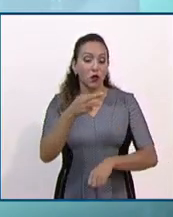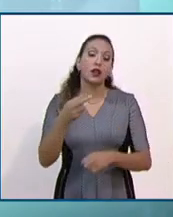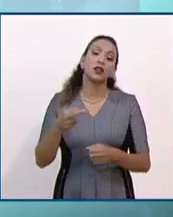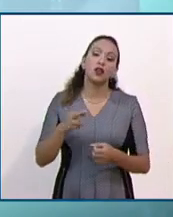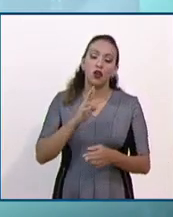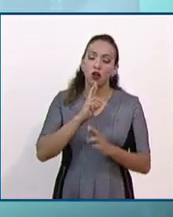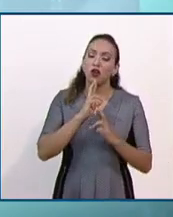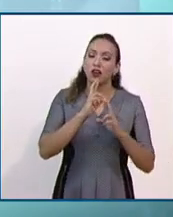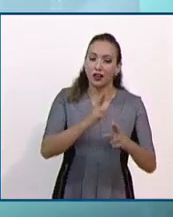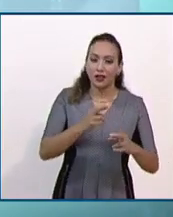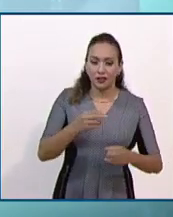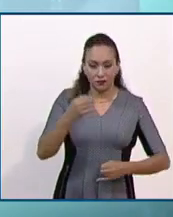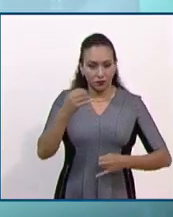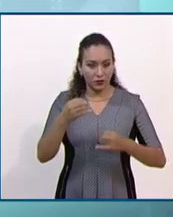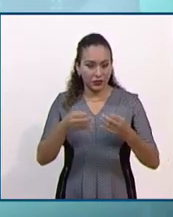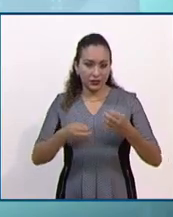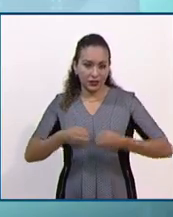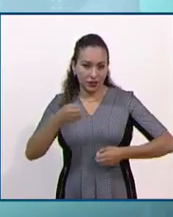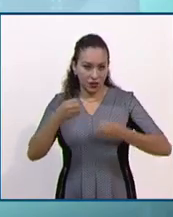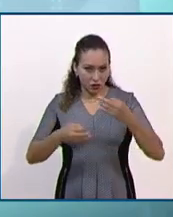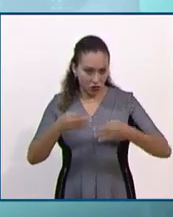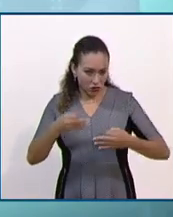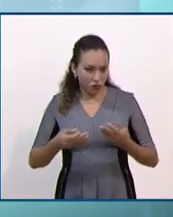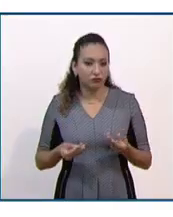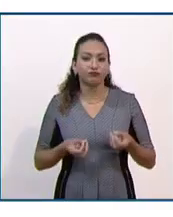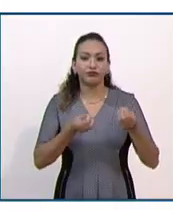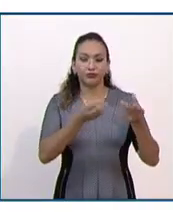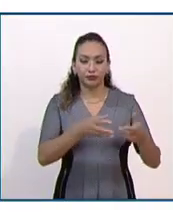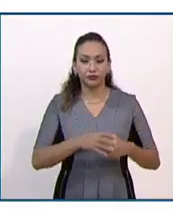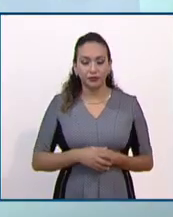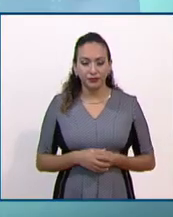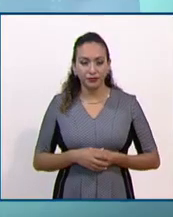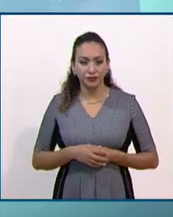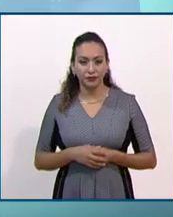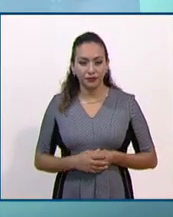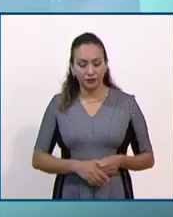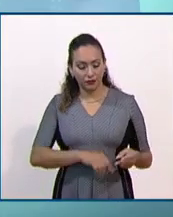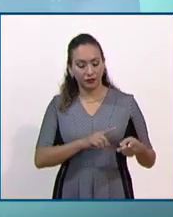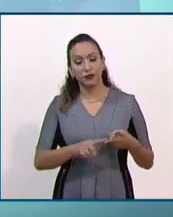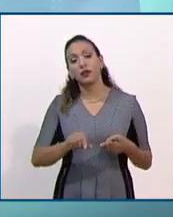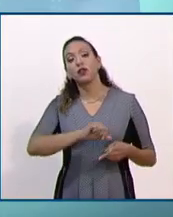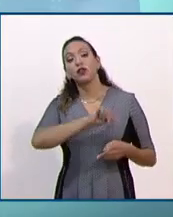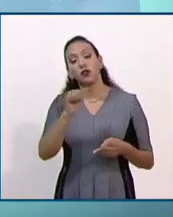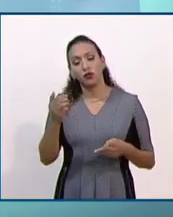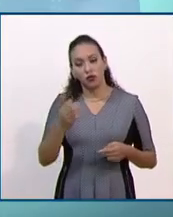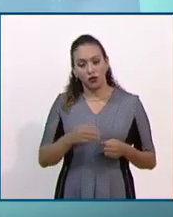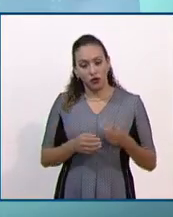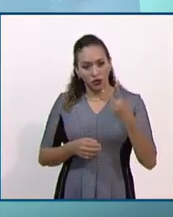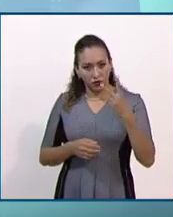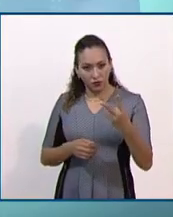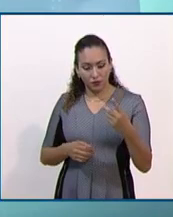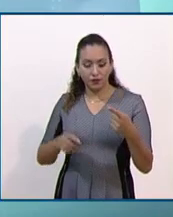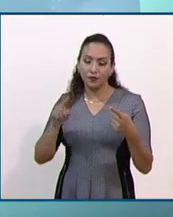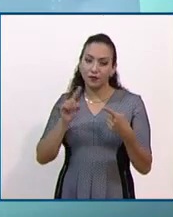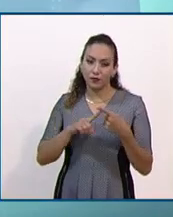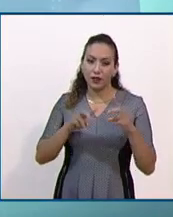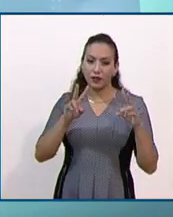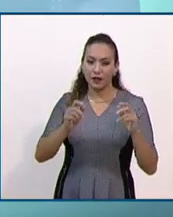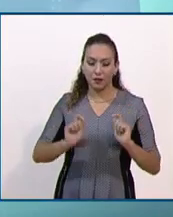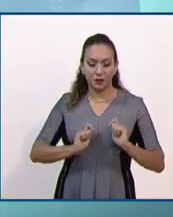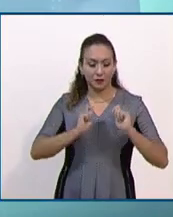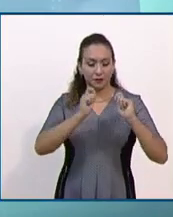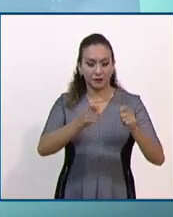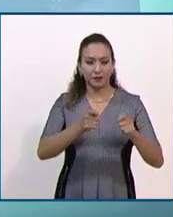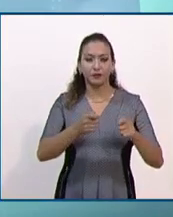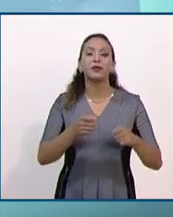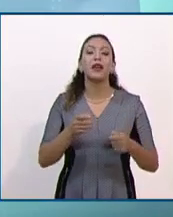que ya tuvo conocimiento no le da ese carácter. De segunda sala se dieron a conocer 2 criterios, uno sobre cesión de derechos